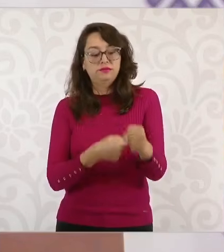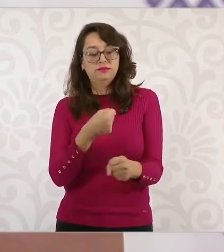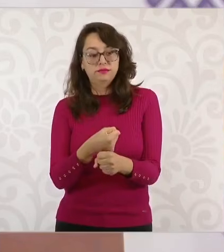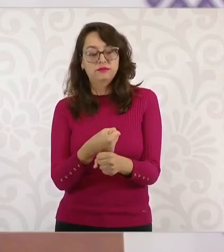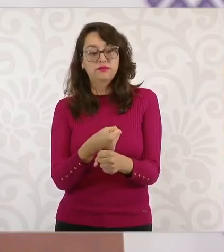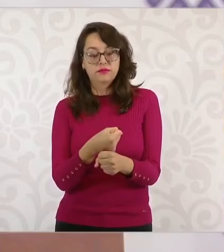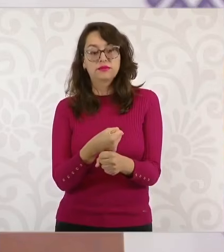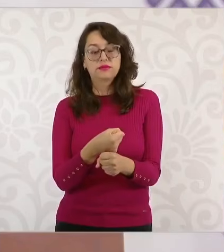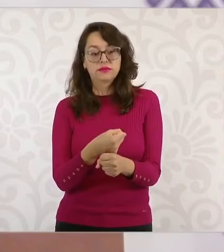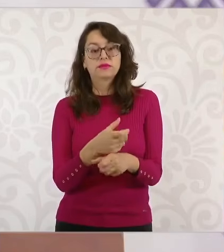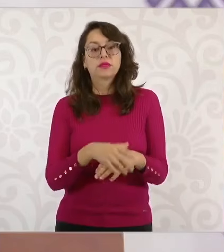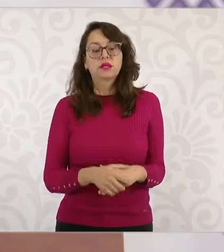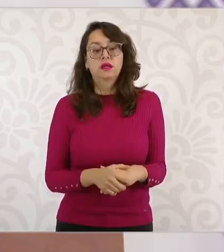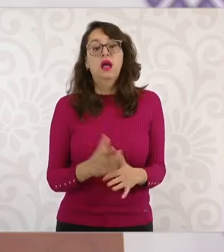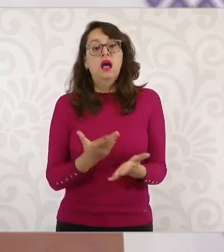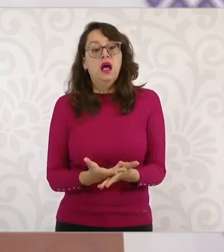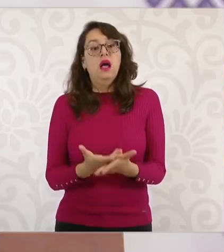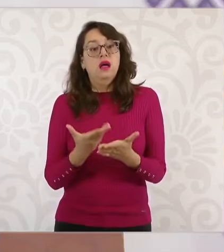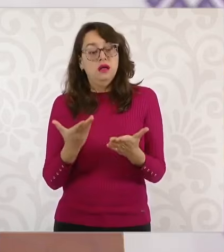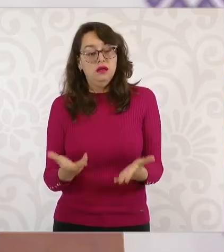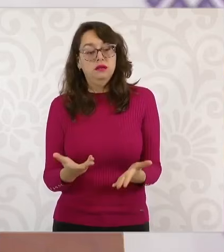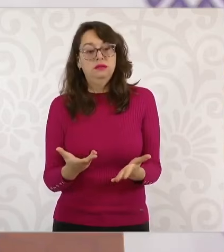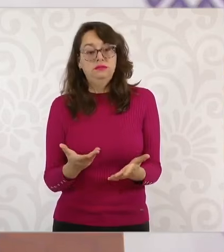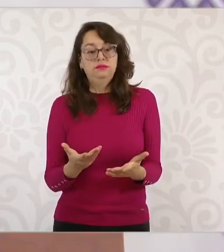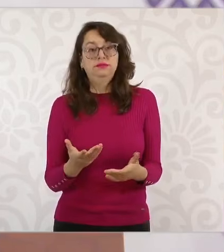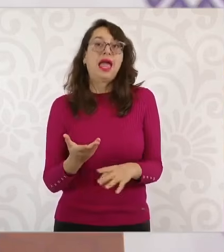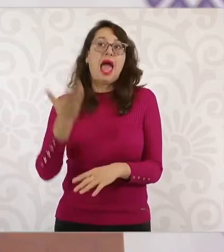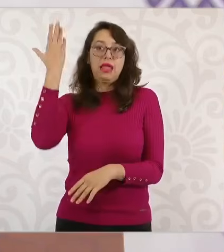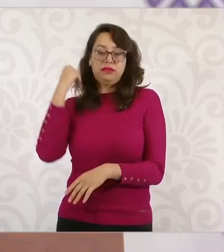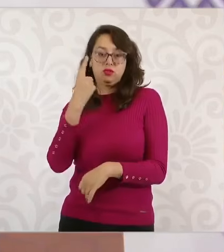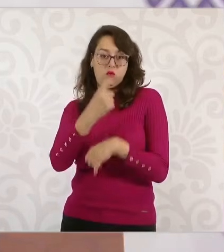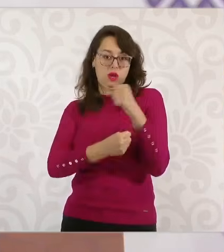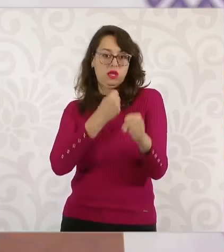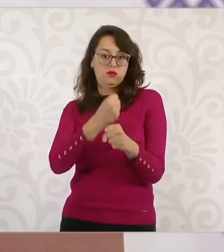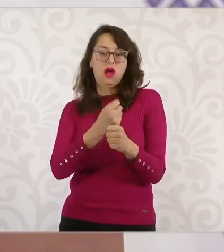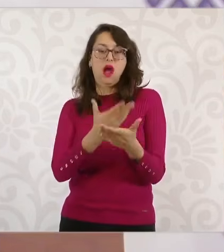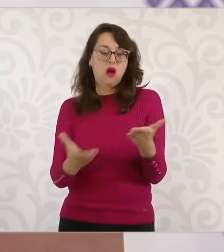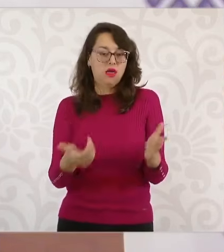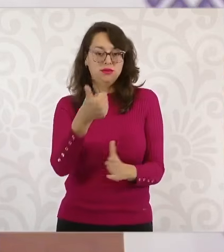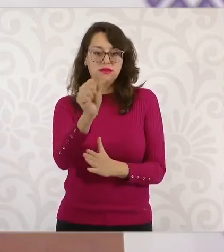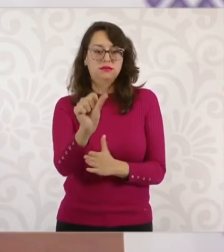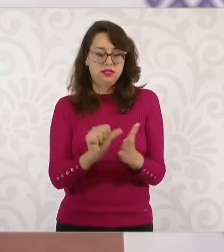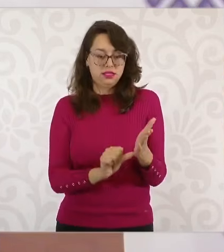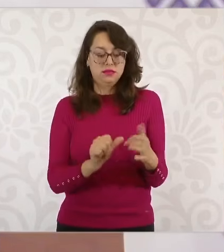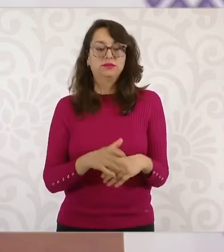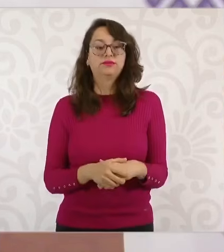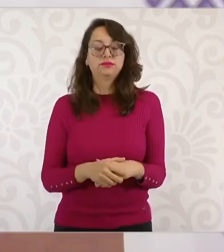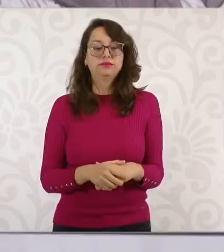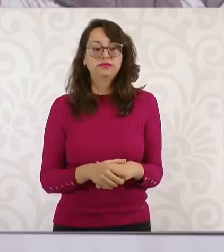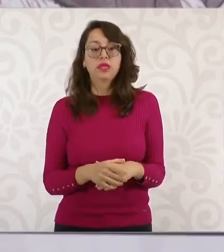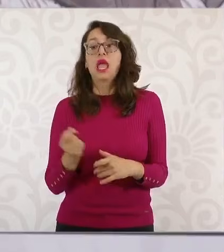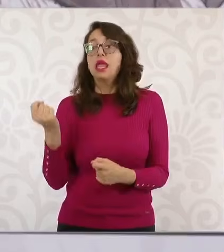era en 1 año, y ahora es a los 6 meses poner la segunda dosis. Esa es la prioridad, y después en